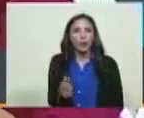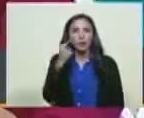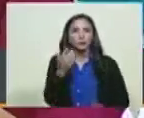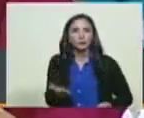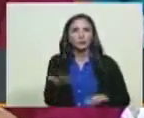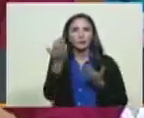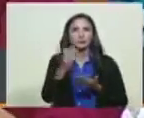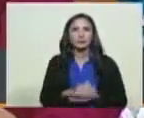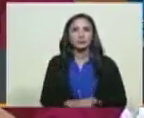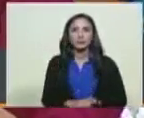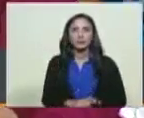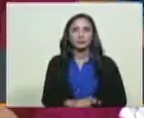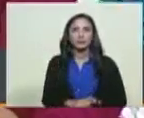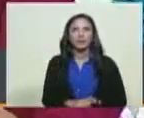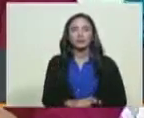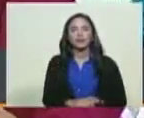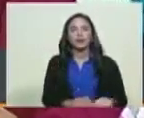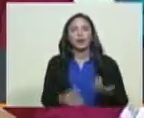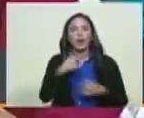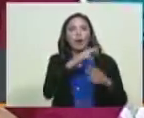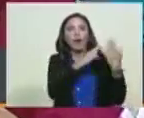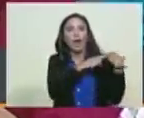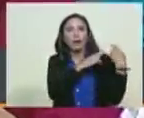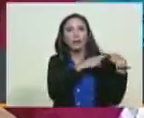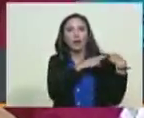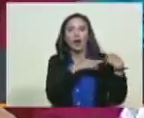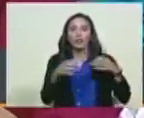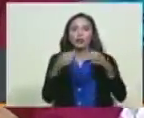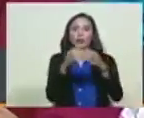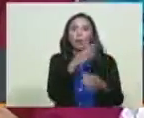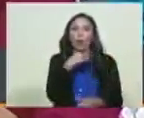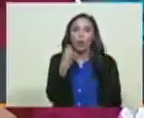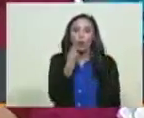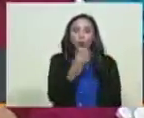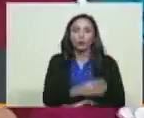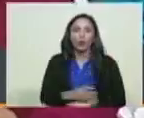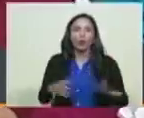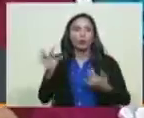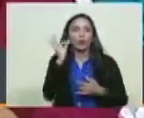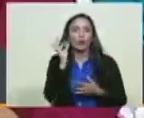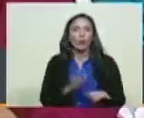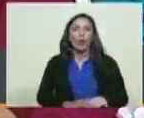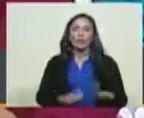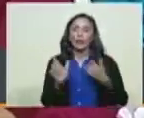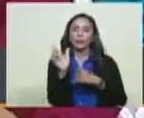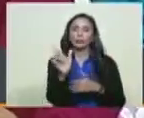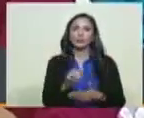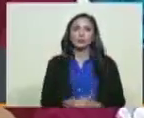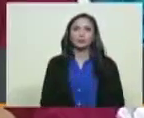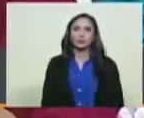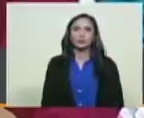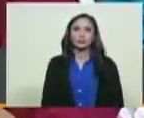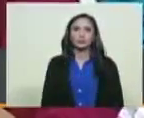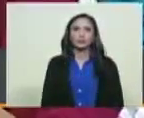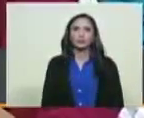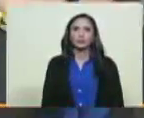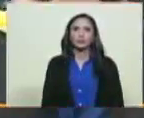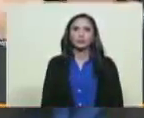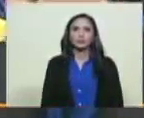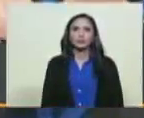como secretaria general de la juventud del partido socialista unido de venezuela a